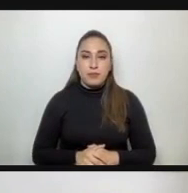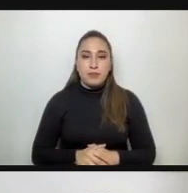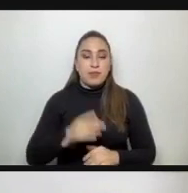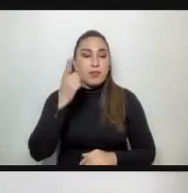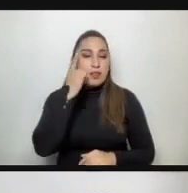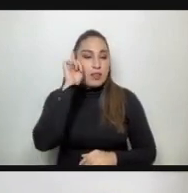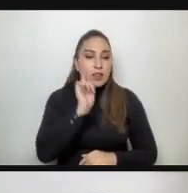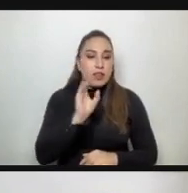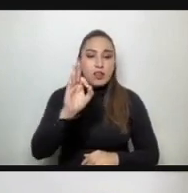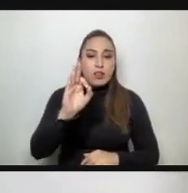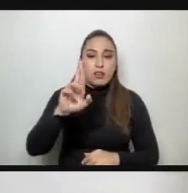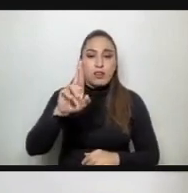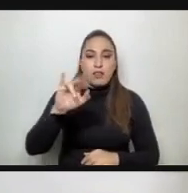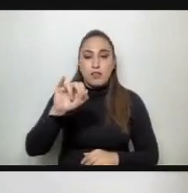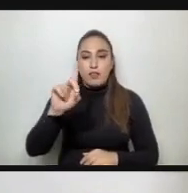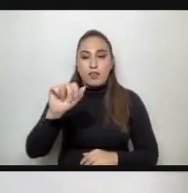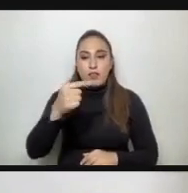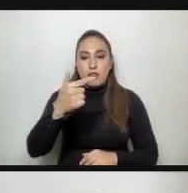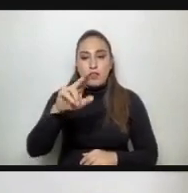Diputada Frida Jimena Guillén Ortiz.